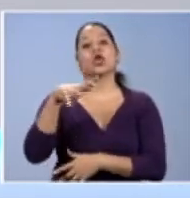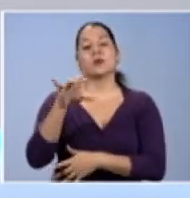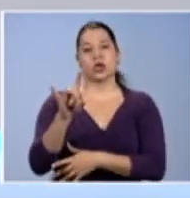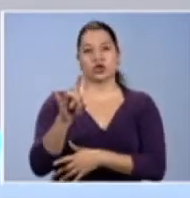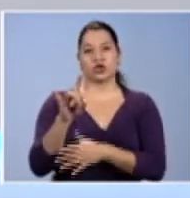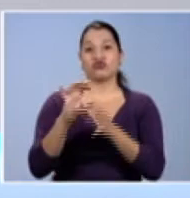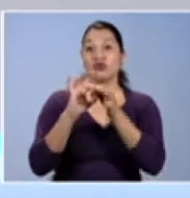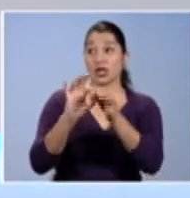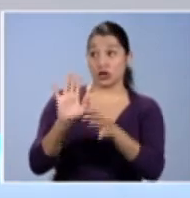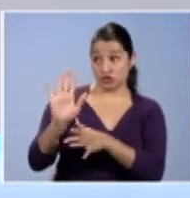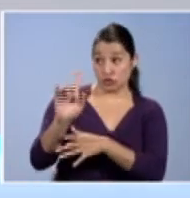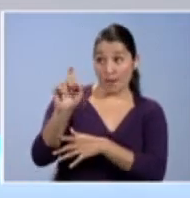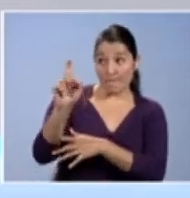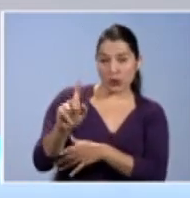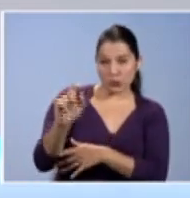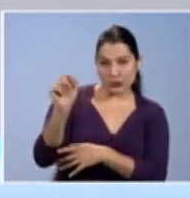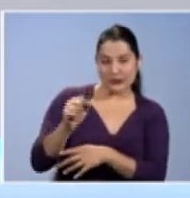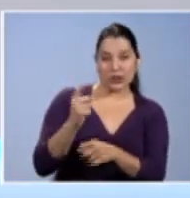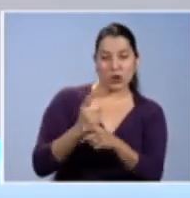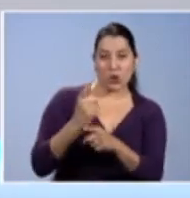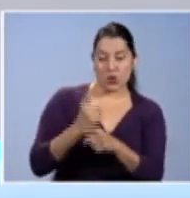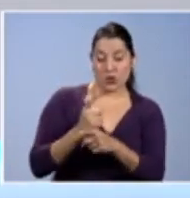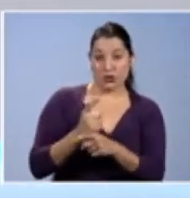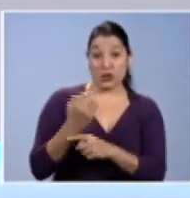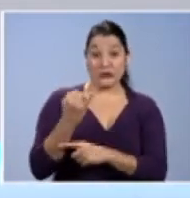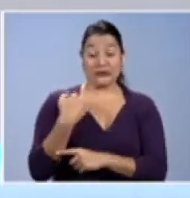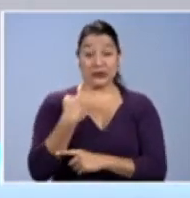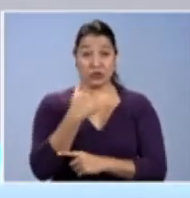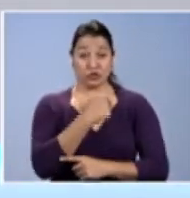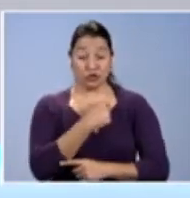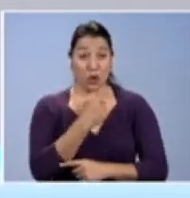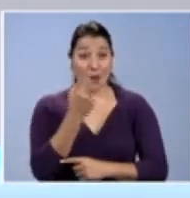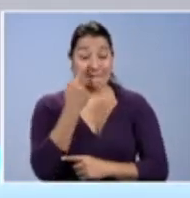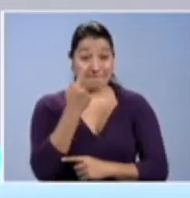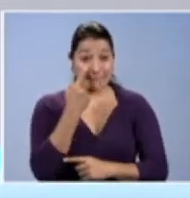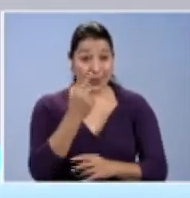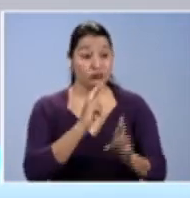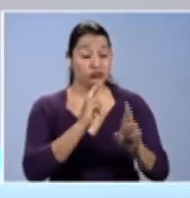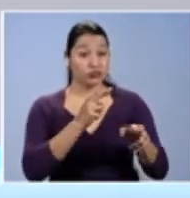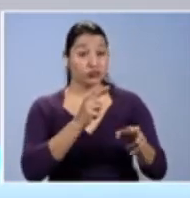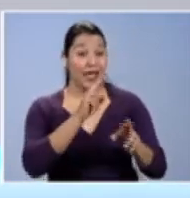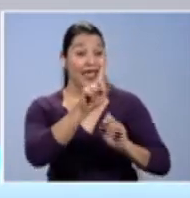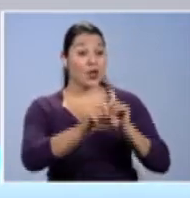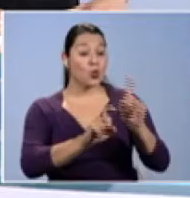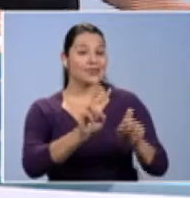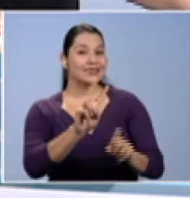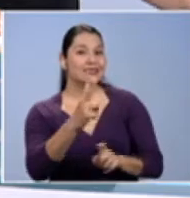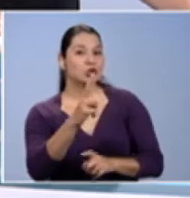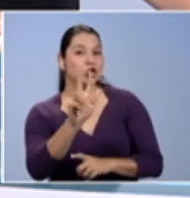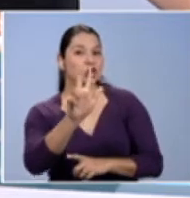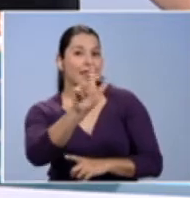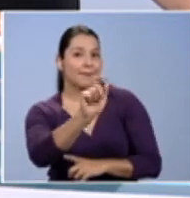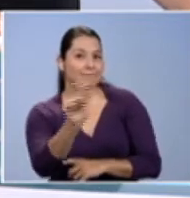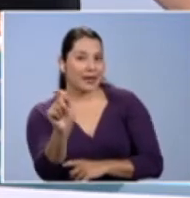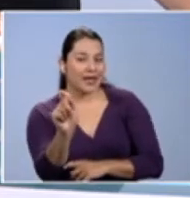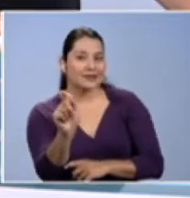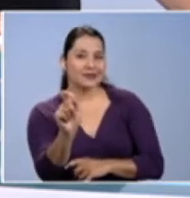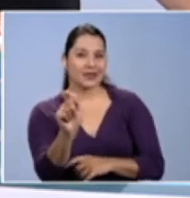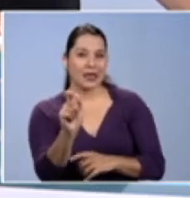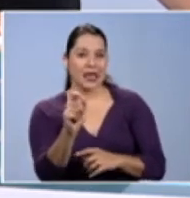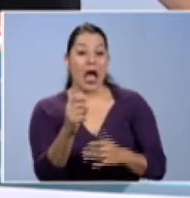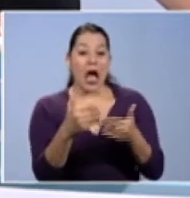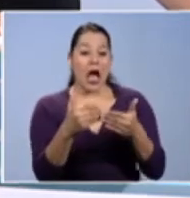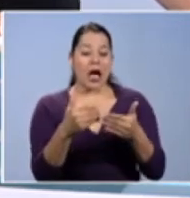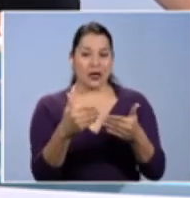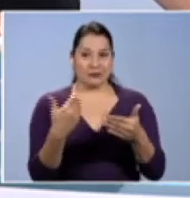su pregunta, sí, correcto. Si revisamos los resultados de la encuesta del segundo trimestre, había algún tipo de inseguridad, si se